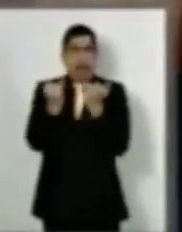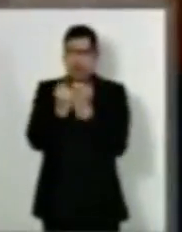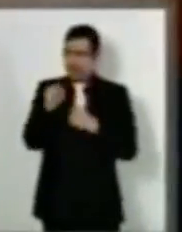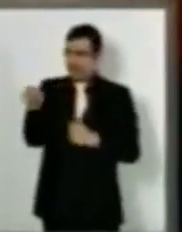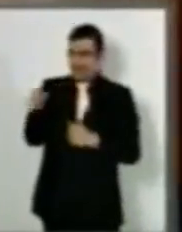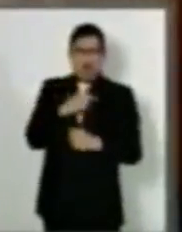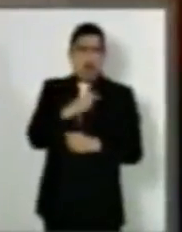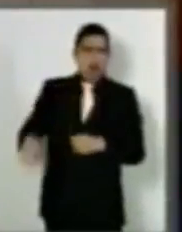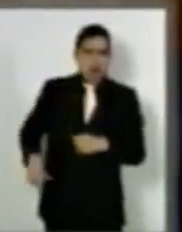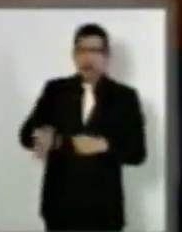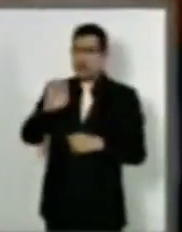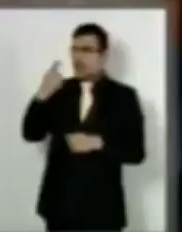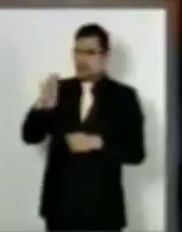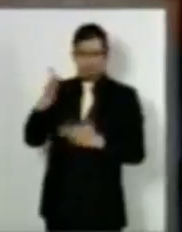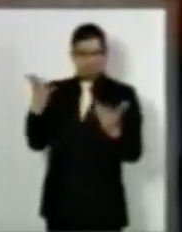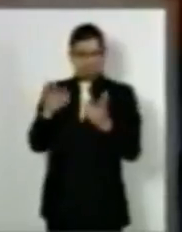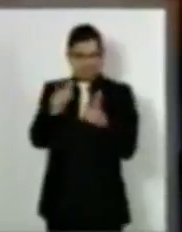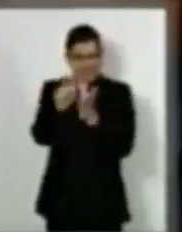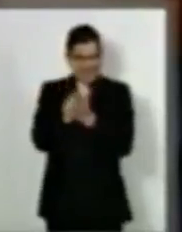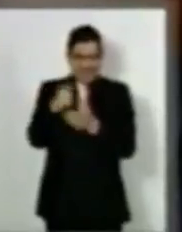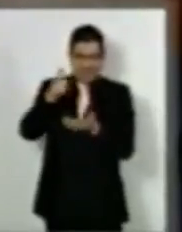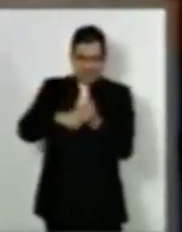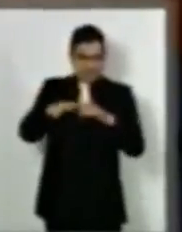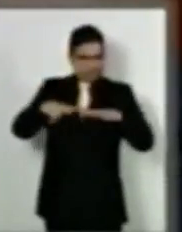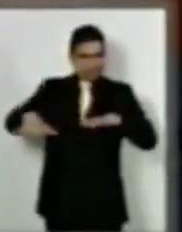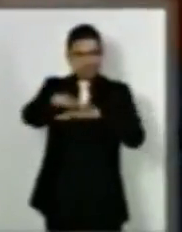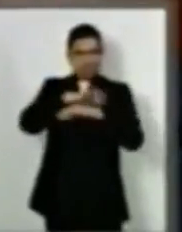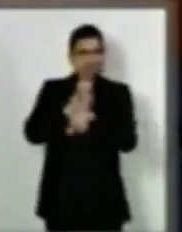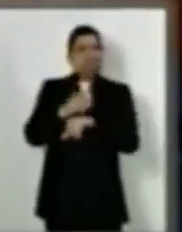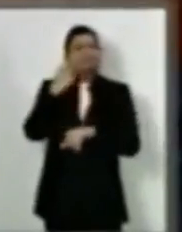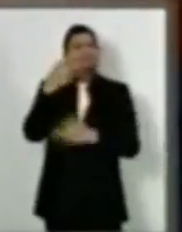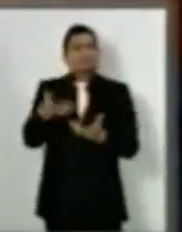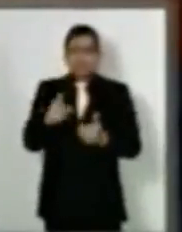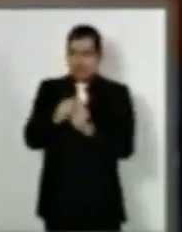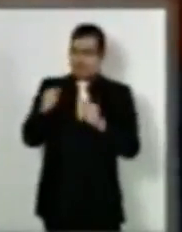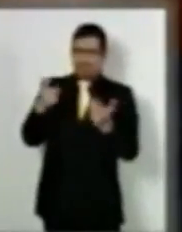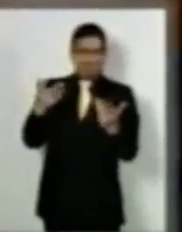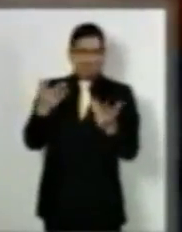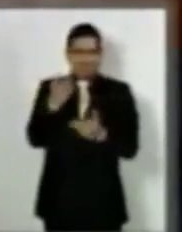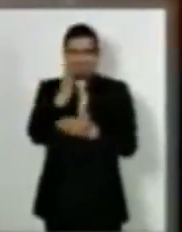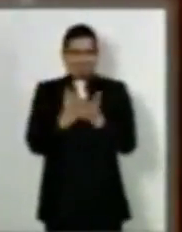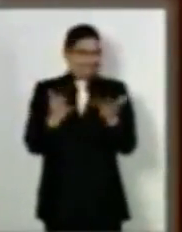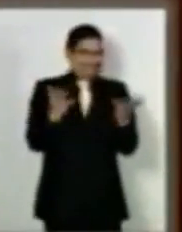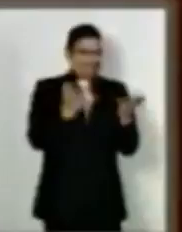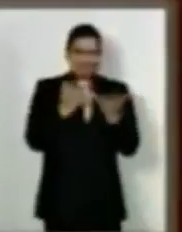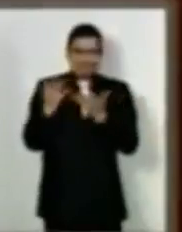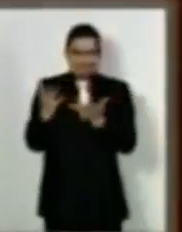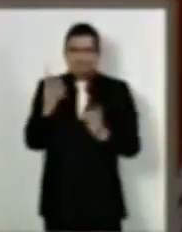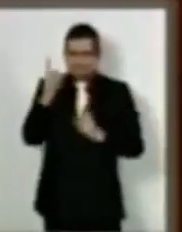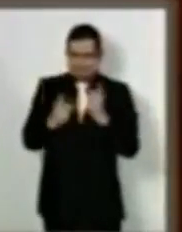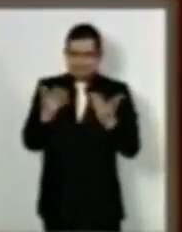Del análisis de la Ley de Seguridad Interior es fácil identificar la gran ambigüedad que existe, la